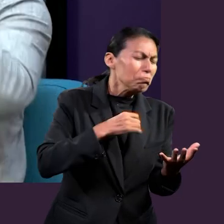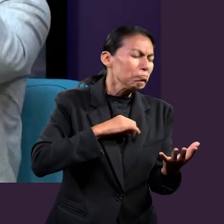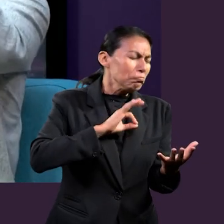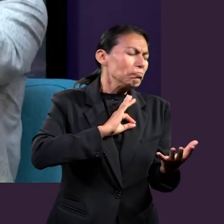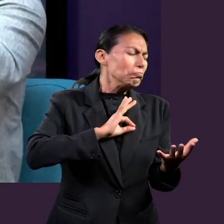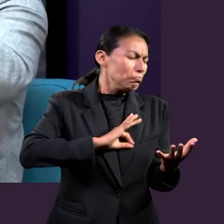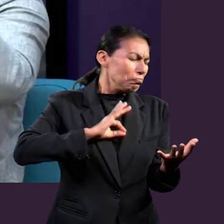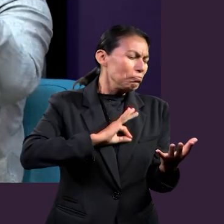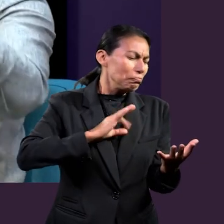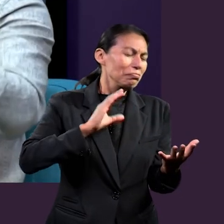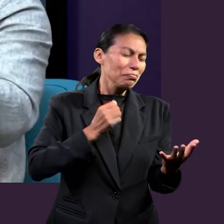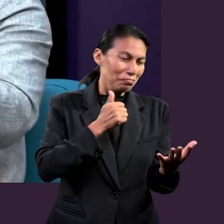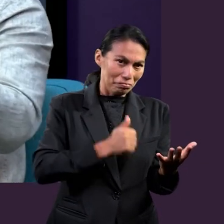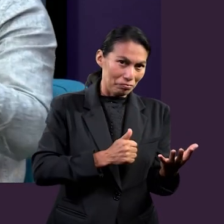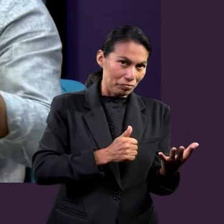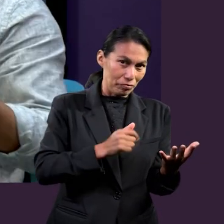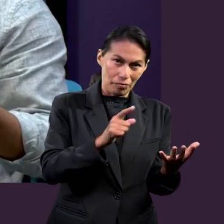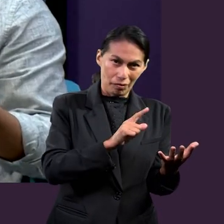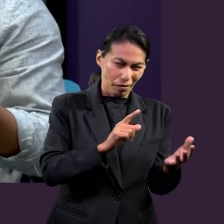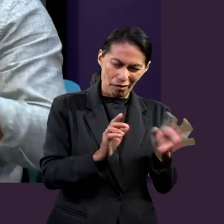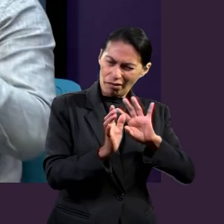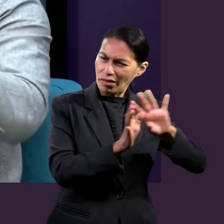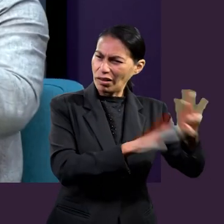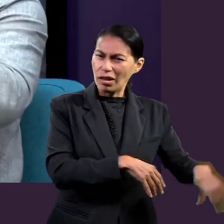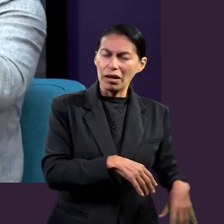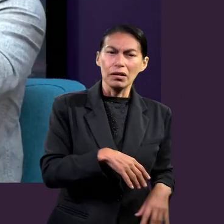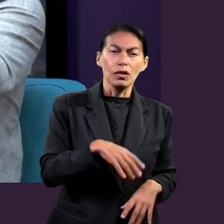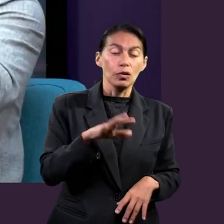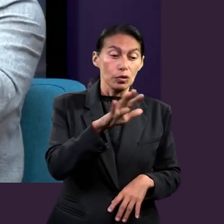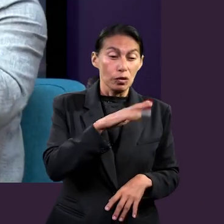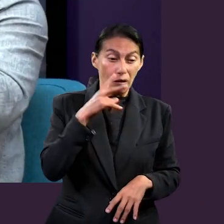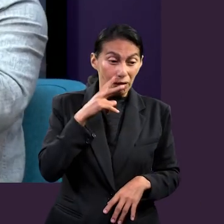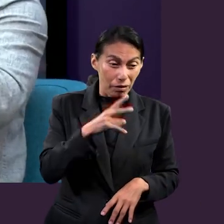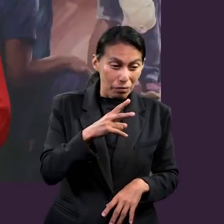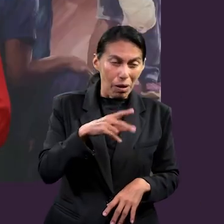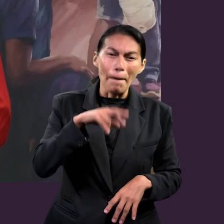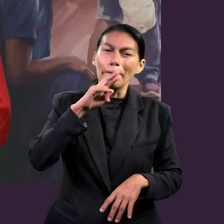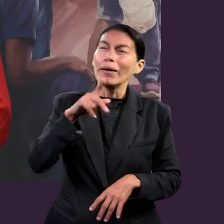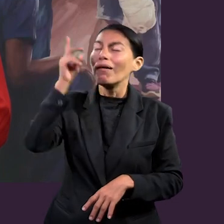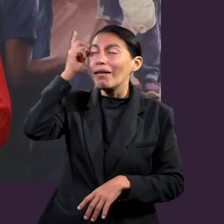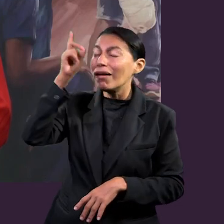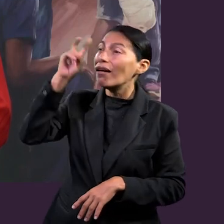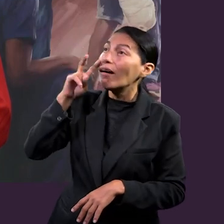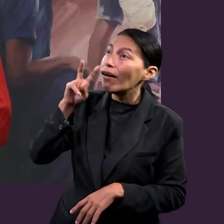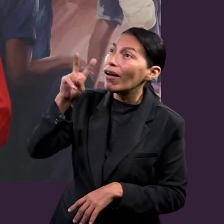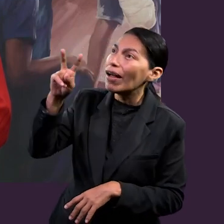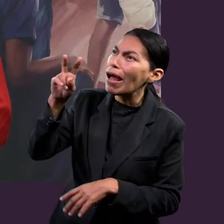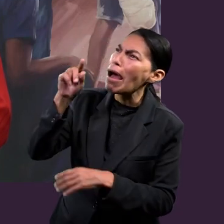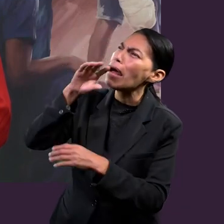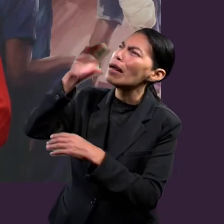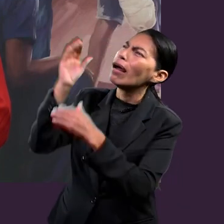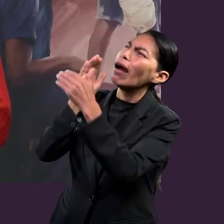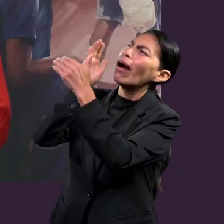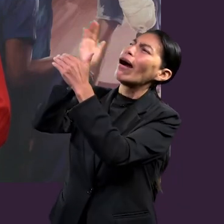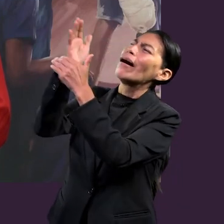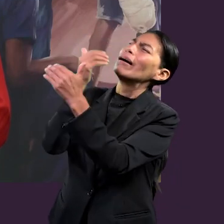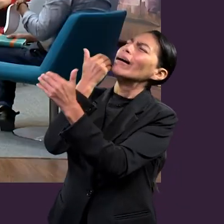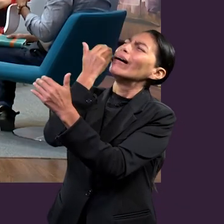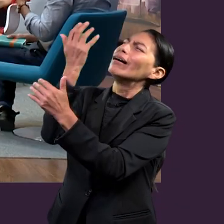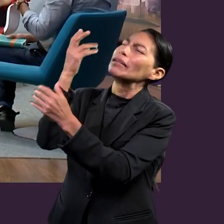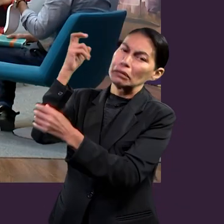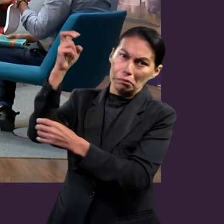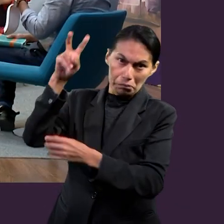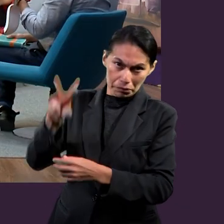trasciende o va más allá de lo que vemos. Pero ¿cómo llegamos a esto? Por medio de la verdad. Pero yo siento que como un